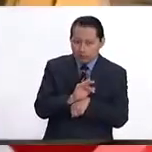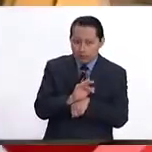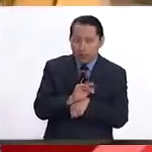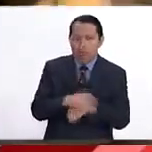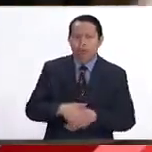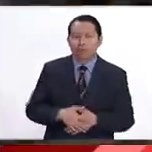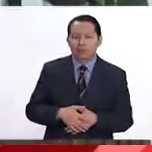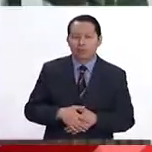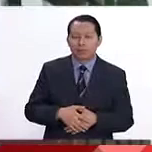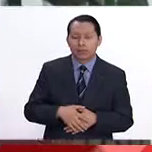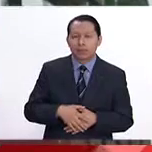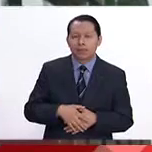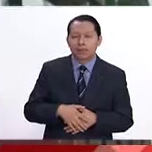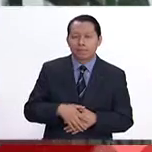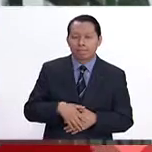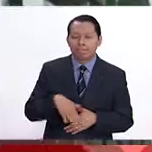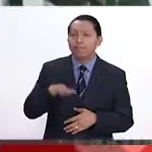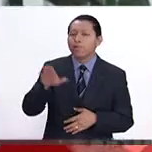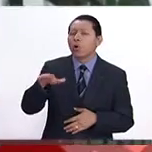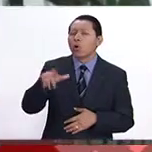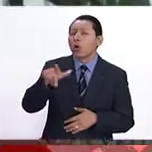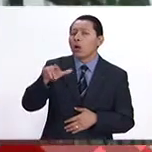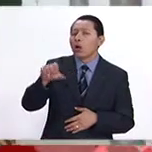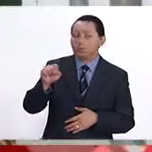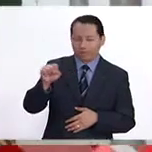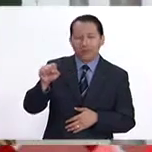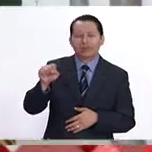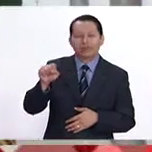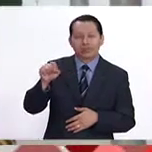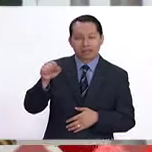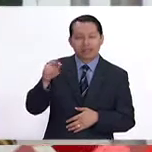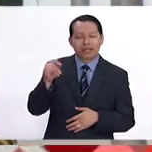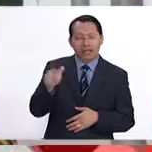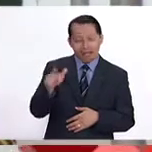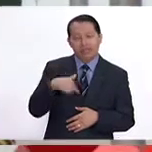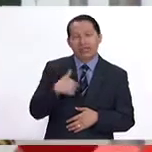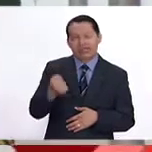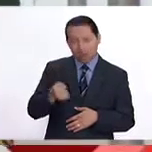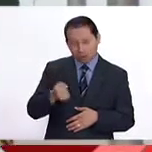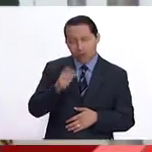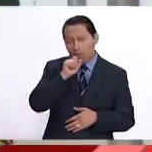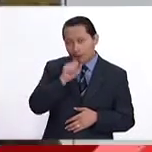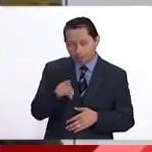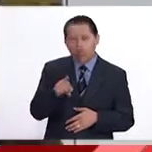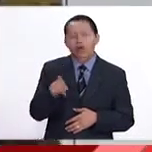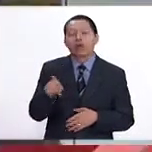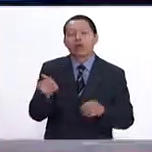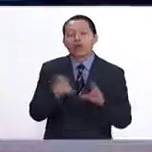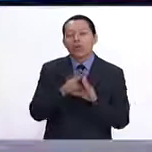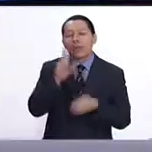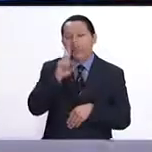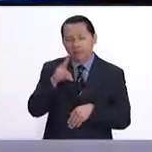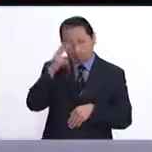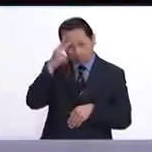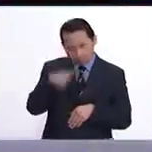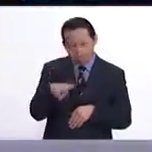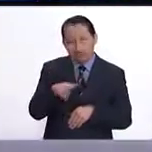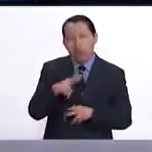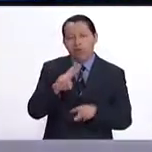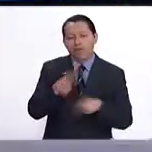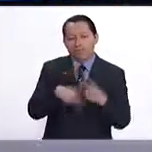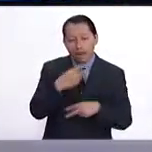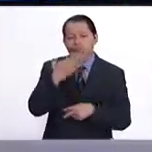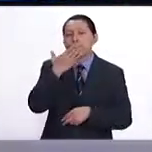Oye, Luis. Sí. ¿Cómo te va, Luis? Te saludo con mucho gusto. ¿Cómo ves a México? ¿Va bien armado